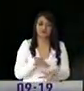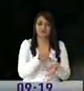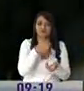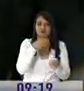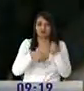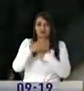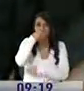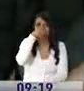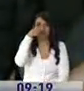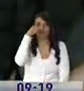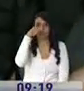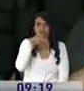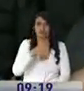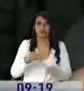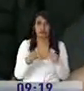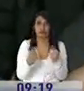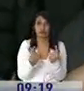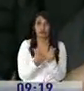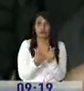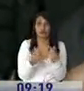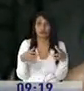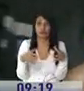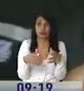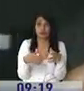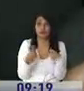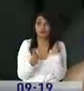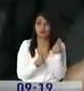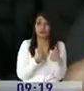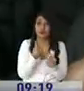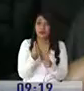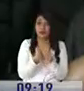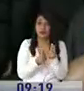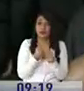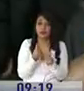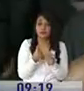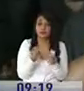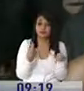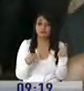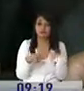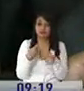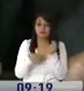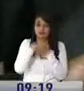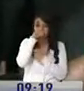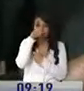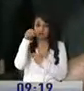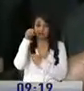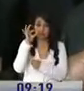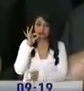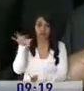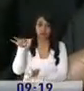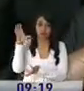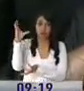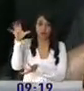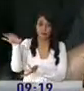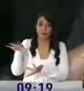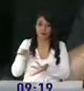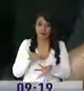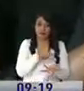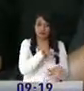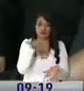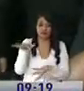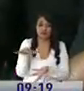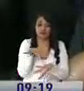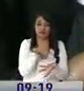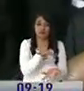trata de una organización la misma que estaba dedicada a traficar sustancias nos traen desde Colombia y se